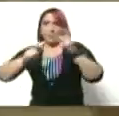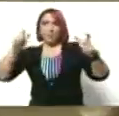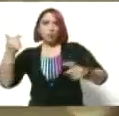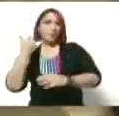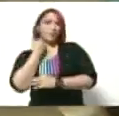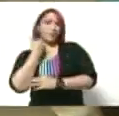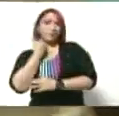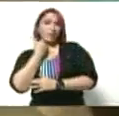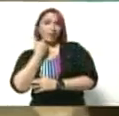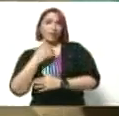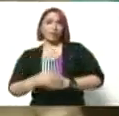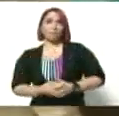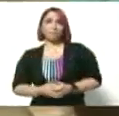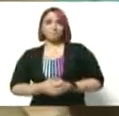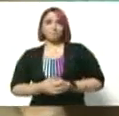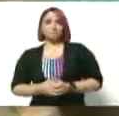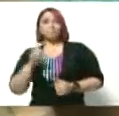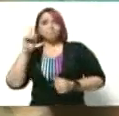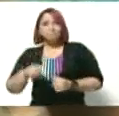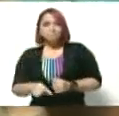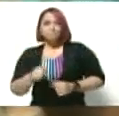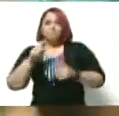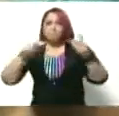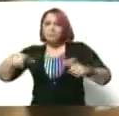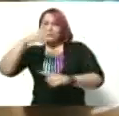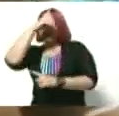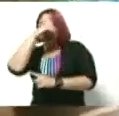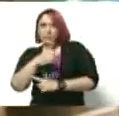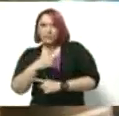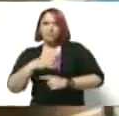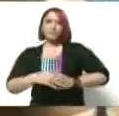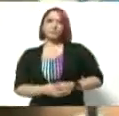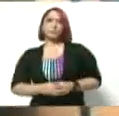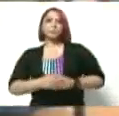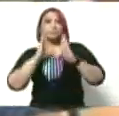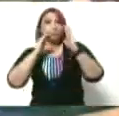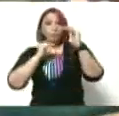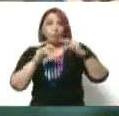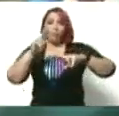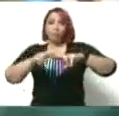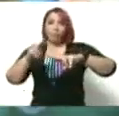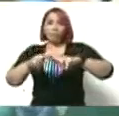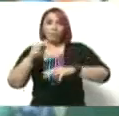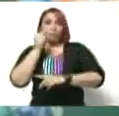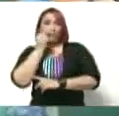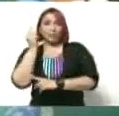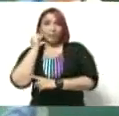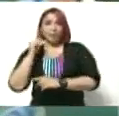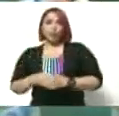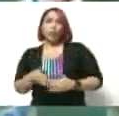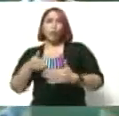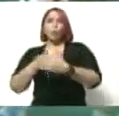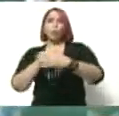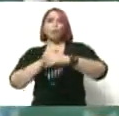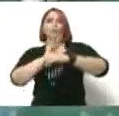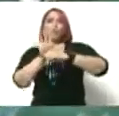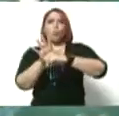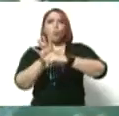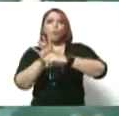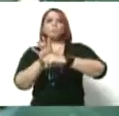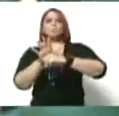crónicas no transmisibles pacientes con discapacidad también se atendieron niños contra la vacuna vacuna como bing 19